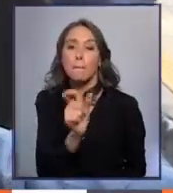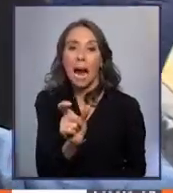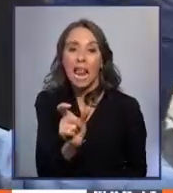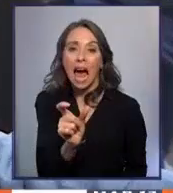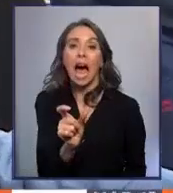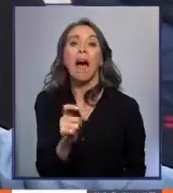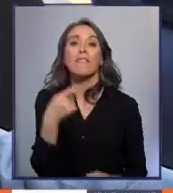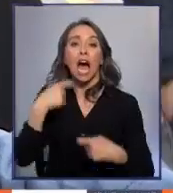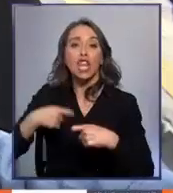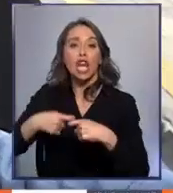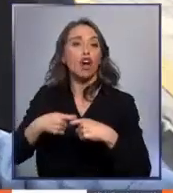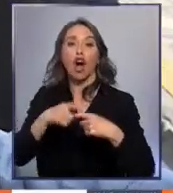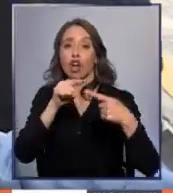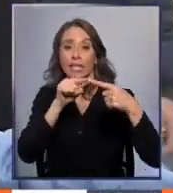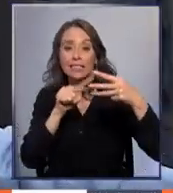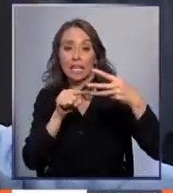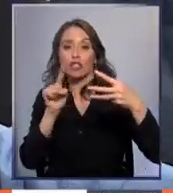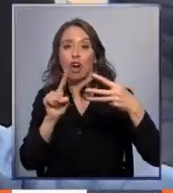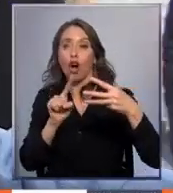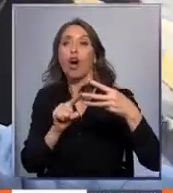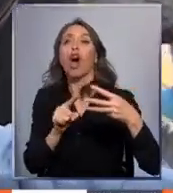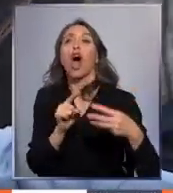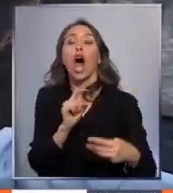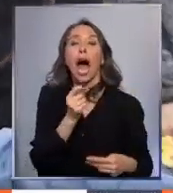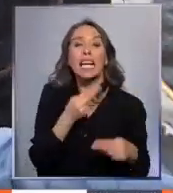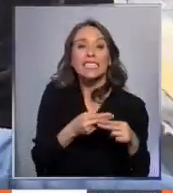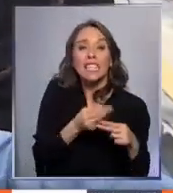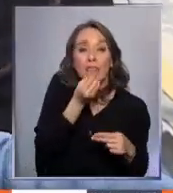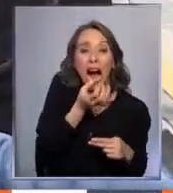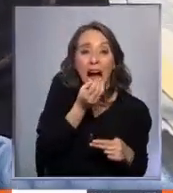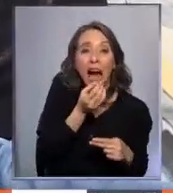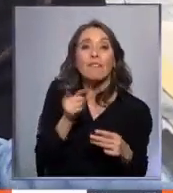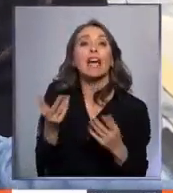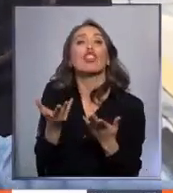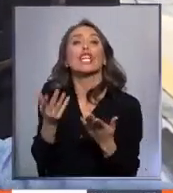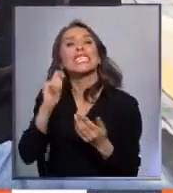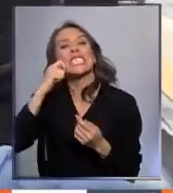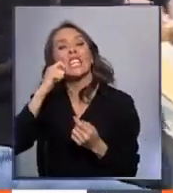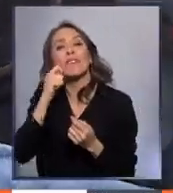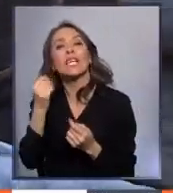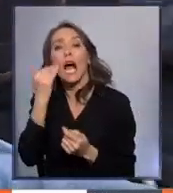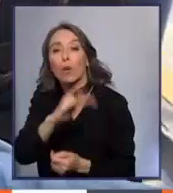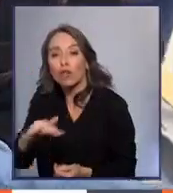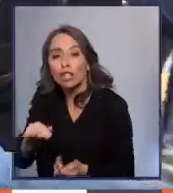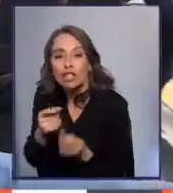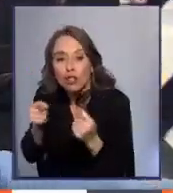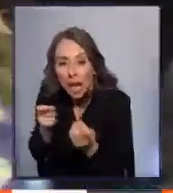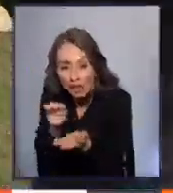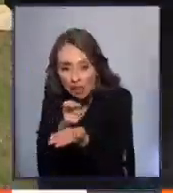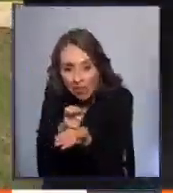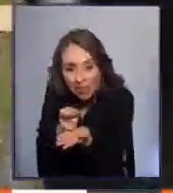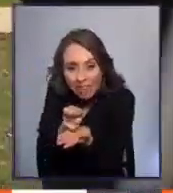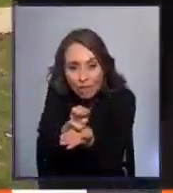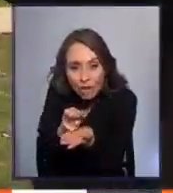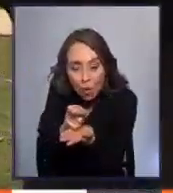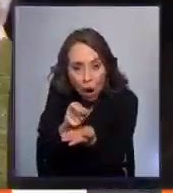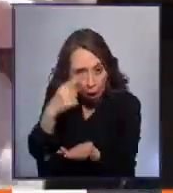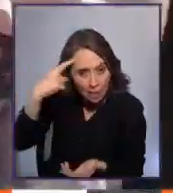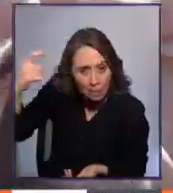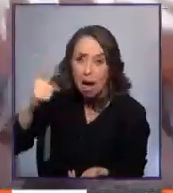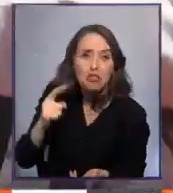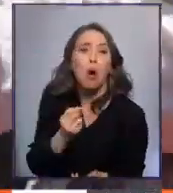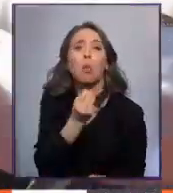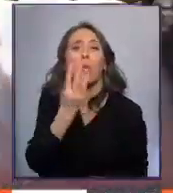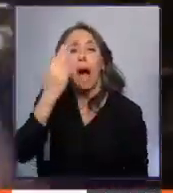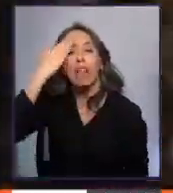tampoco negaciones. Los garabatos son los primeros intentos de dibujo de los niños. Ya. ¿Se hubiese imaginado eso? No. ¿Cuánto sabemos